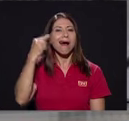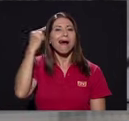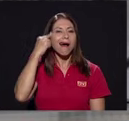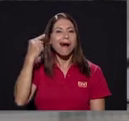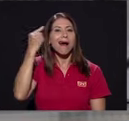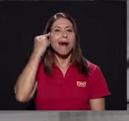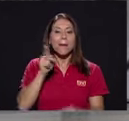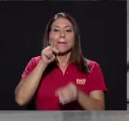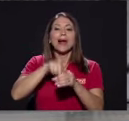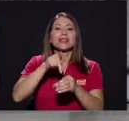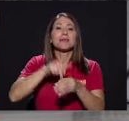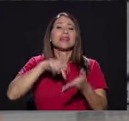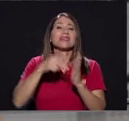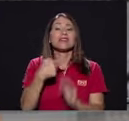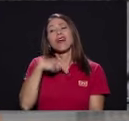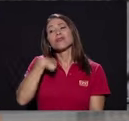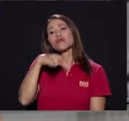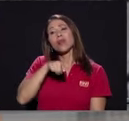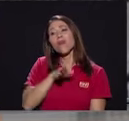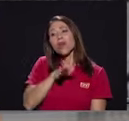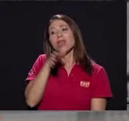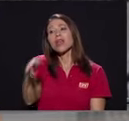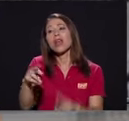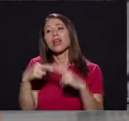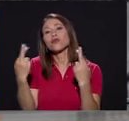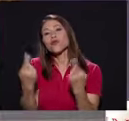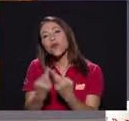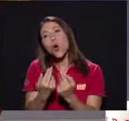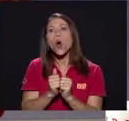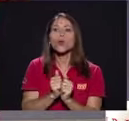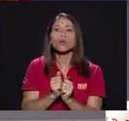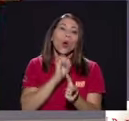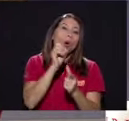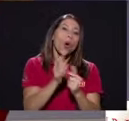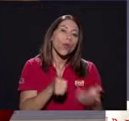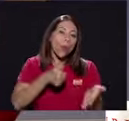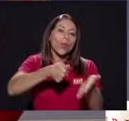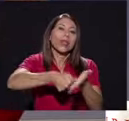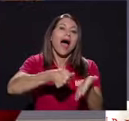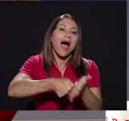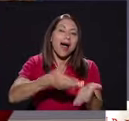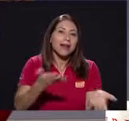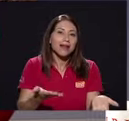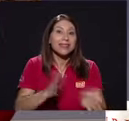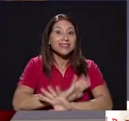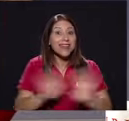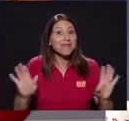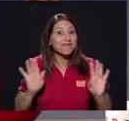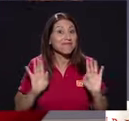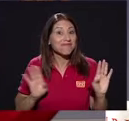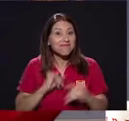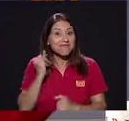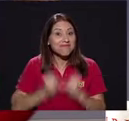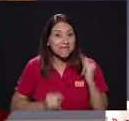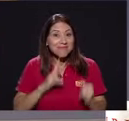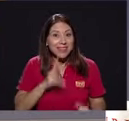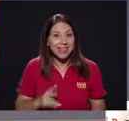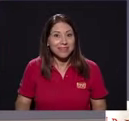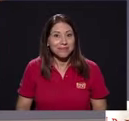de que participar es como ir a una reunión, votar en las elecciones. Mucho más que eso. Y ya, si